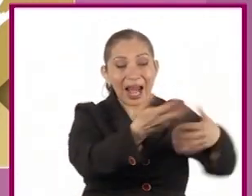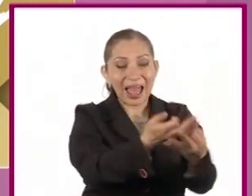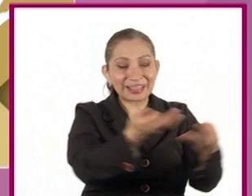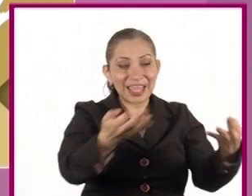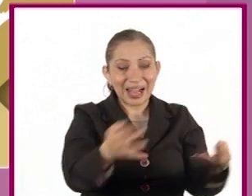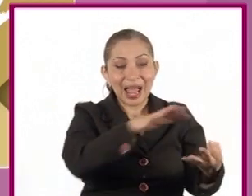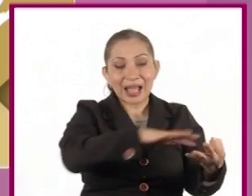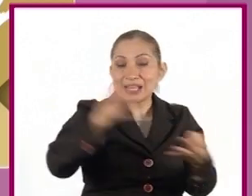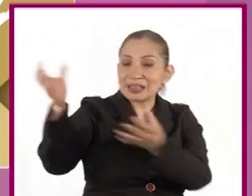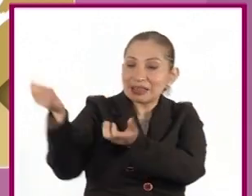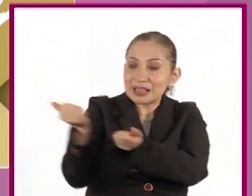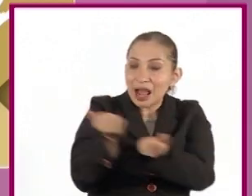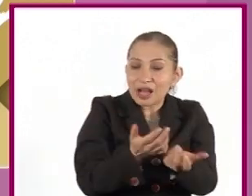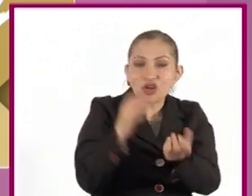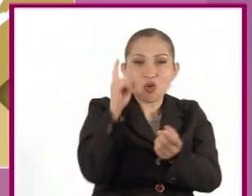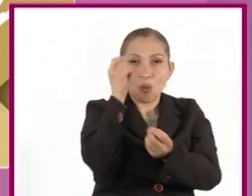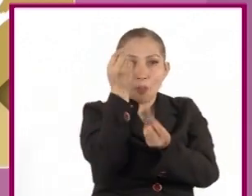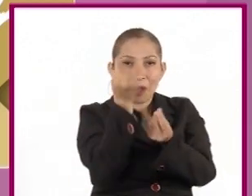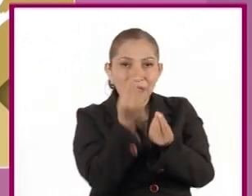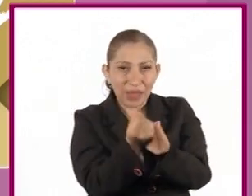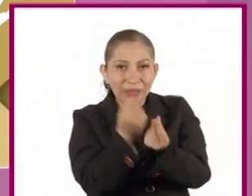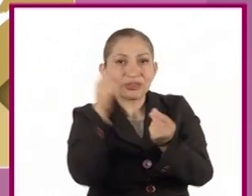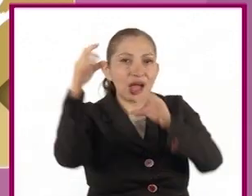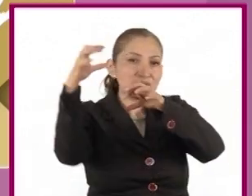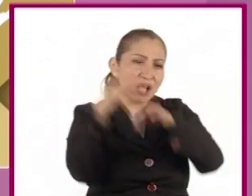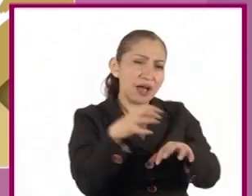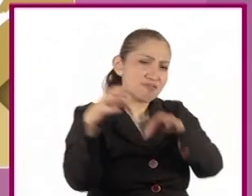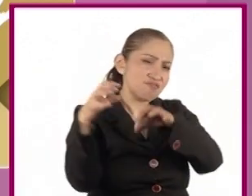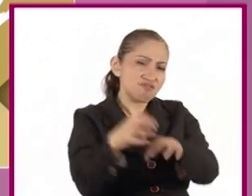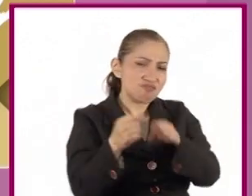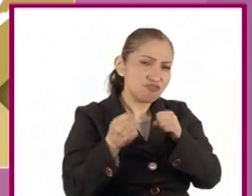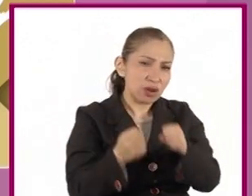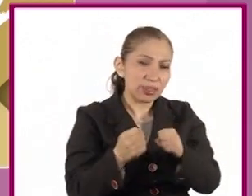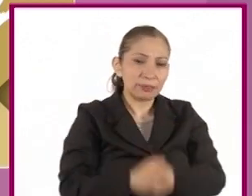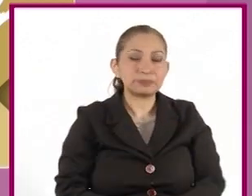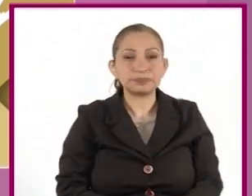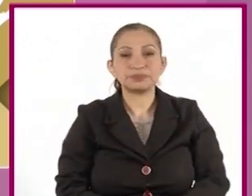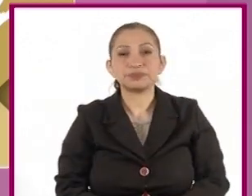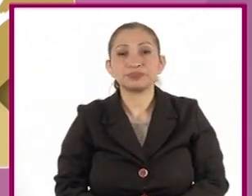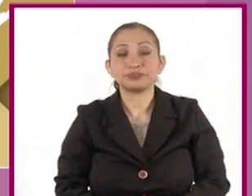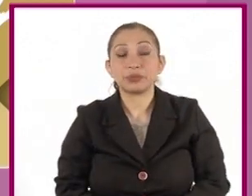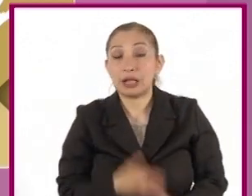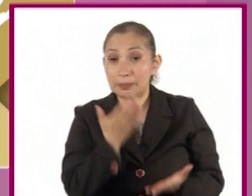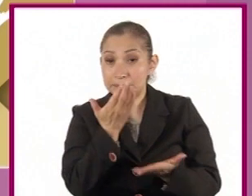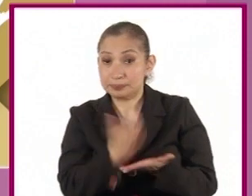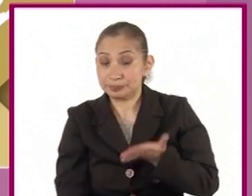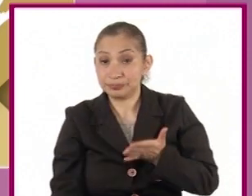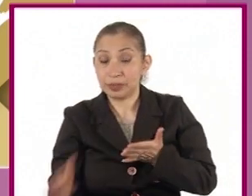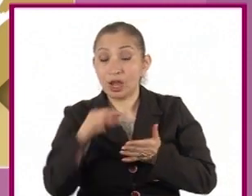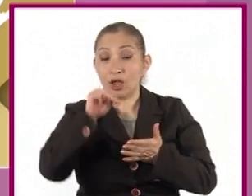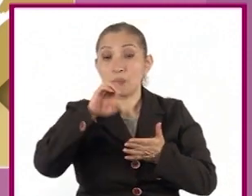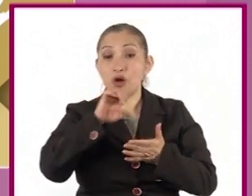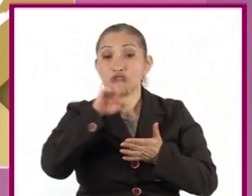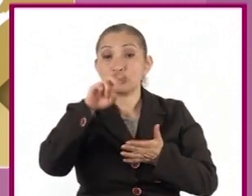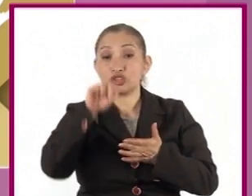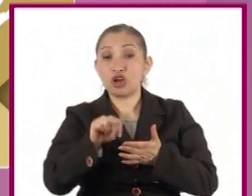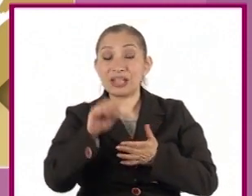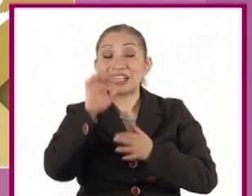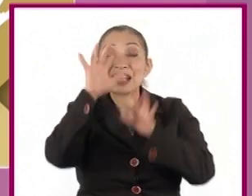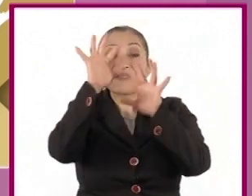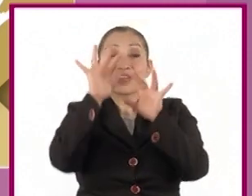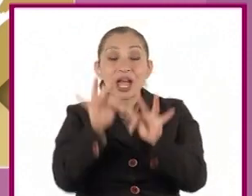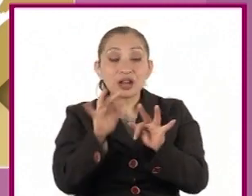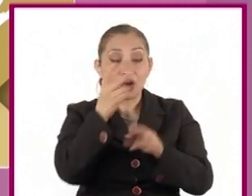y llevan la humedad, lo que ocasiona lluvias intensas. Por su parte, el monzón de invierno se dirige